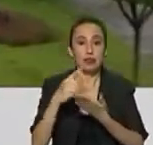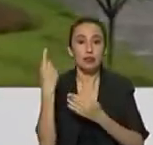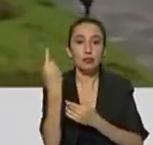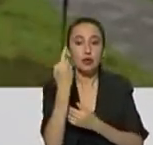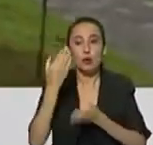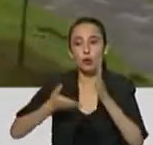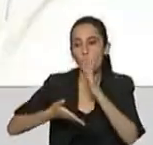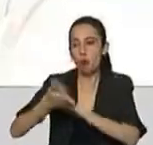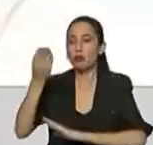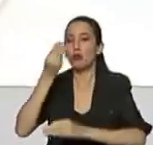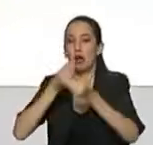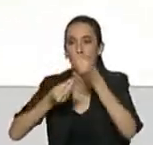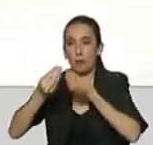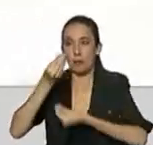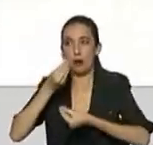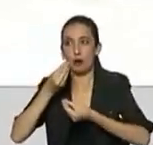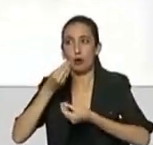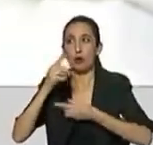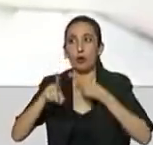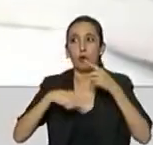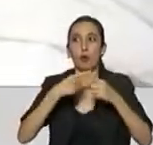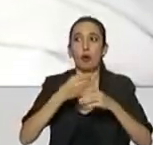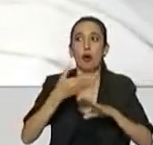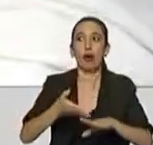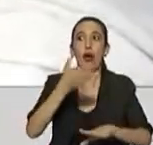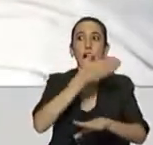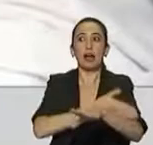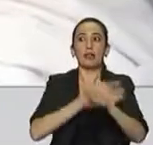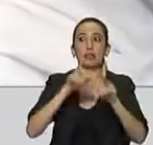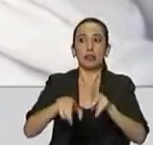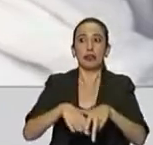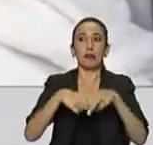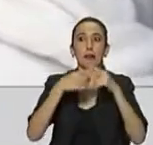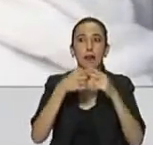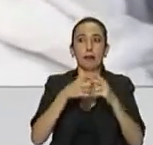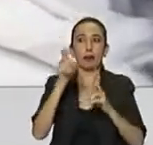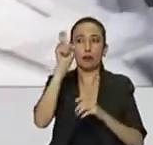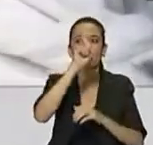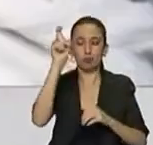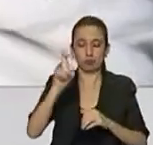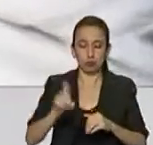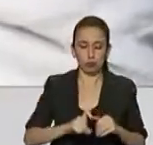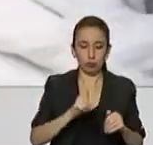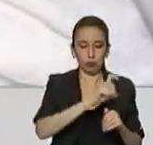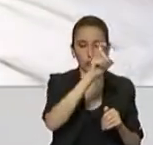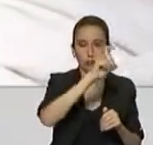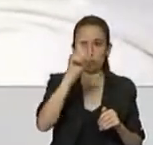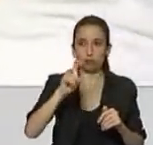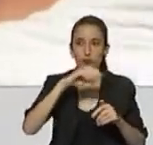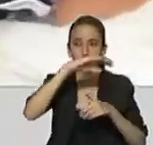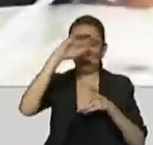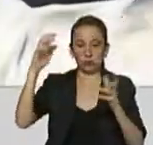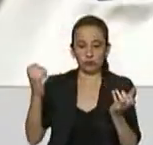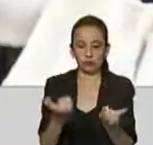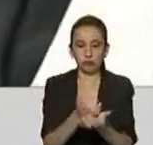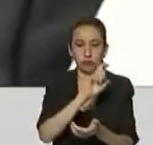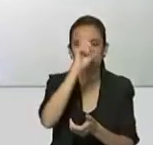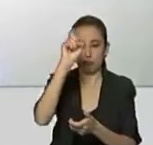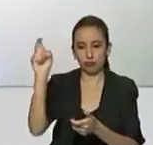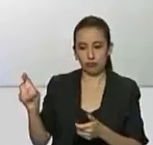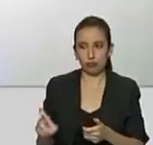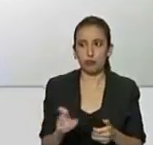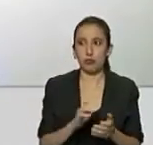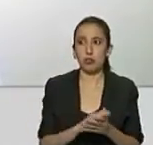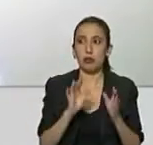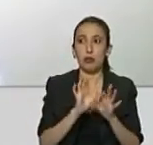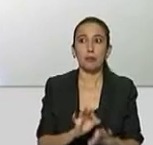alimentos. Cuando lo haga, tanto al iniciar como al culminar su uso, no se olvide de desinfectar los aditamentos que manipulamos.